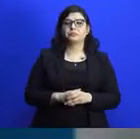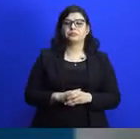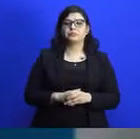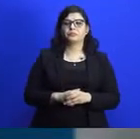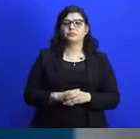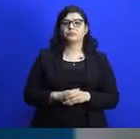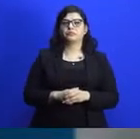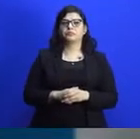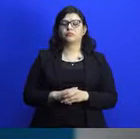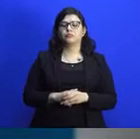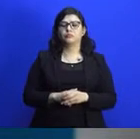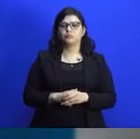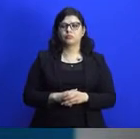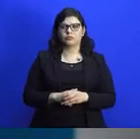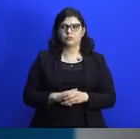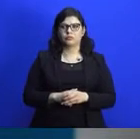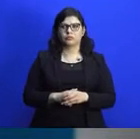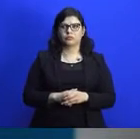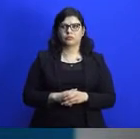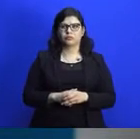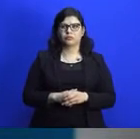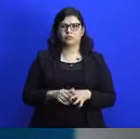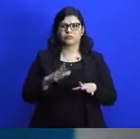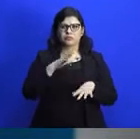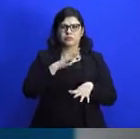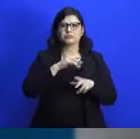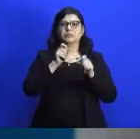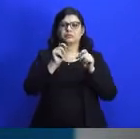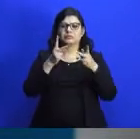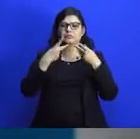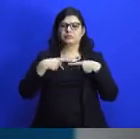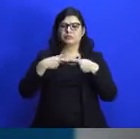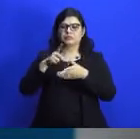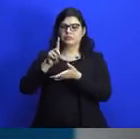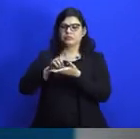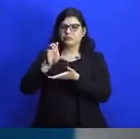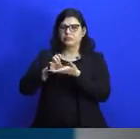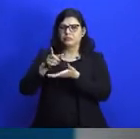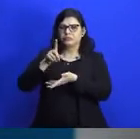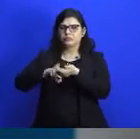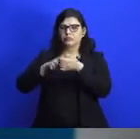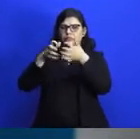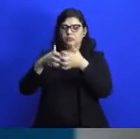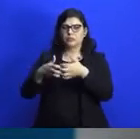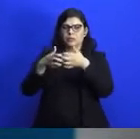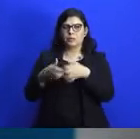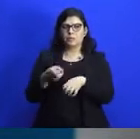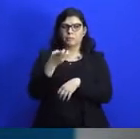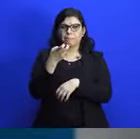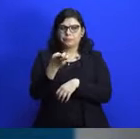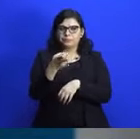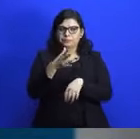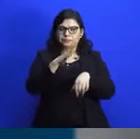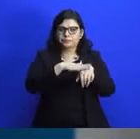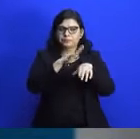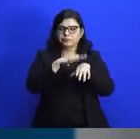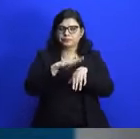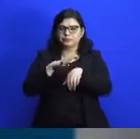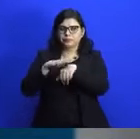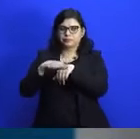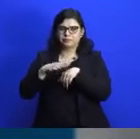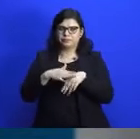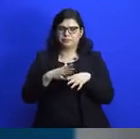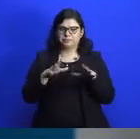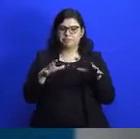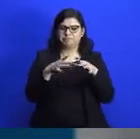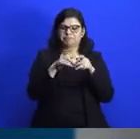visible. Fuera del pilar LGTQ+, hay decenas de personas con discapacidad contratadas en nuestra compañía, y es probablemente el empleador que ha observado con mayor número de personas contratadas pertenecientes a